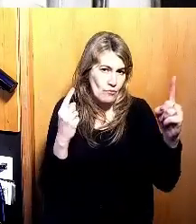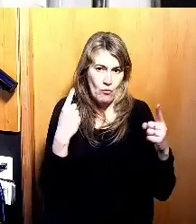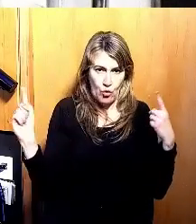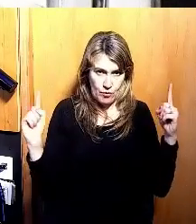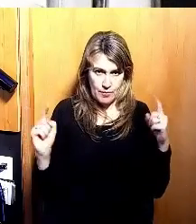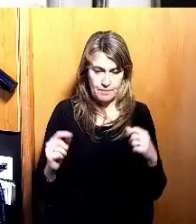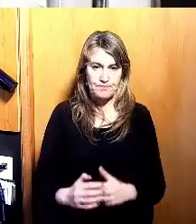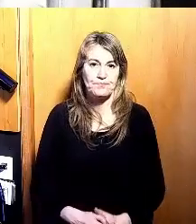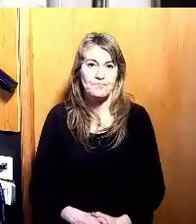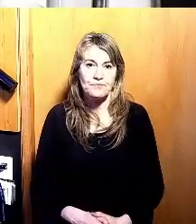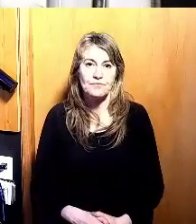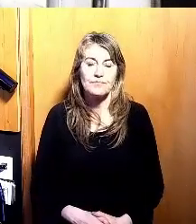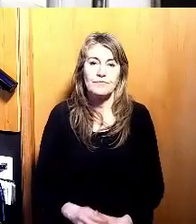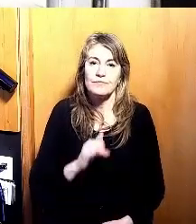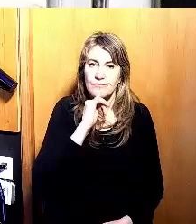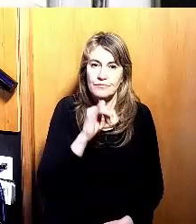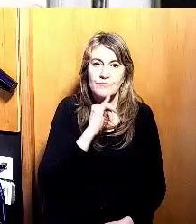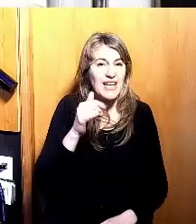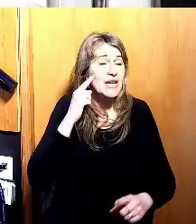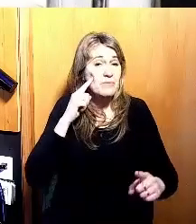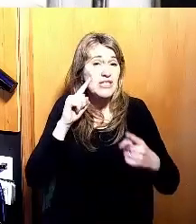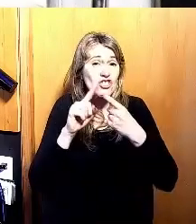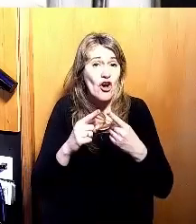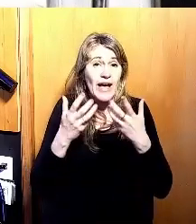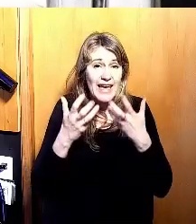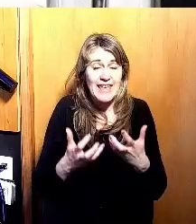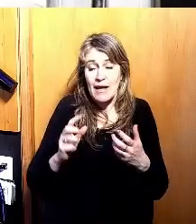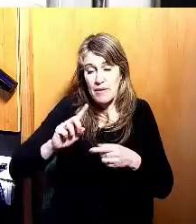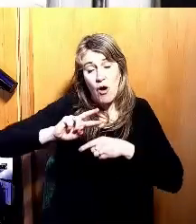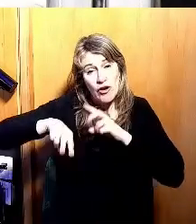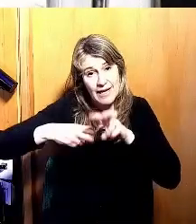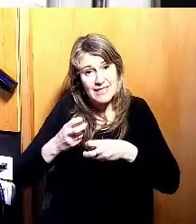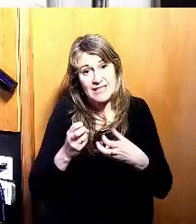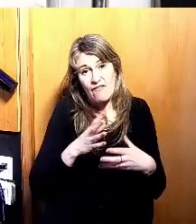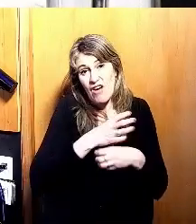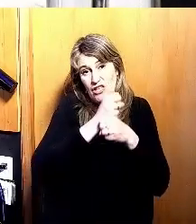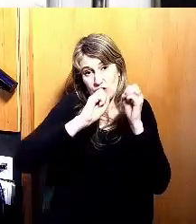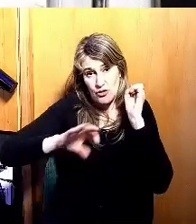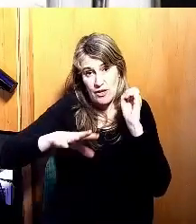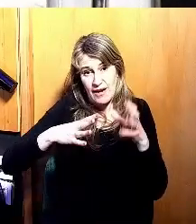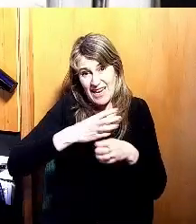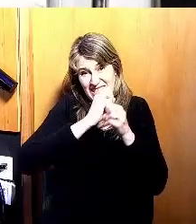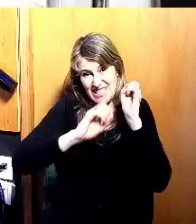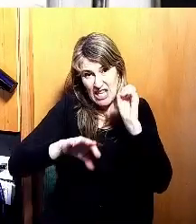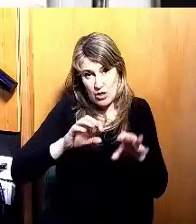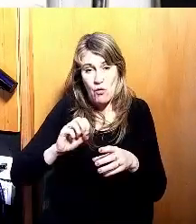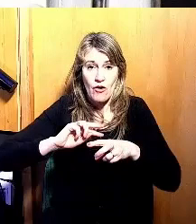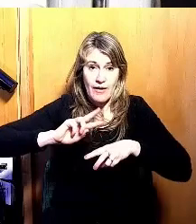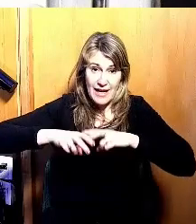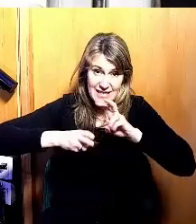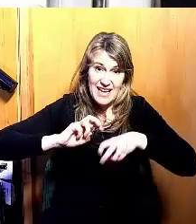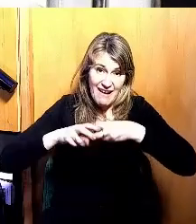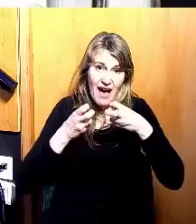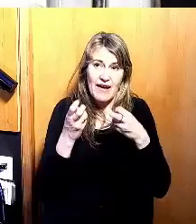Bueno, un poco lo que les comentaba, nuestra misión de promover la reducción y reciclaje de residuos. Ahí va